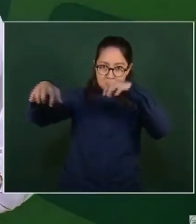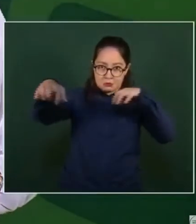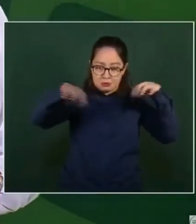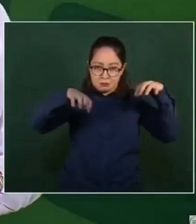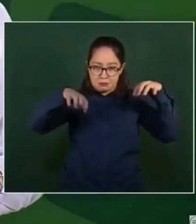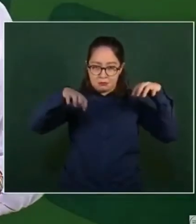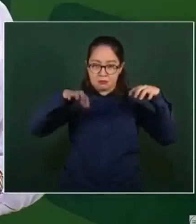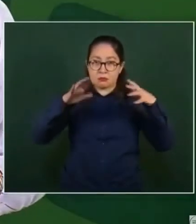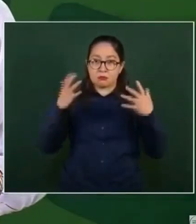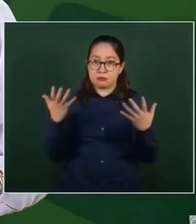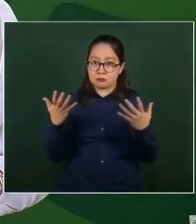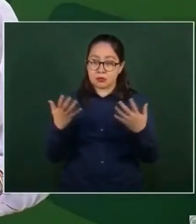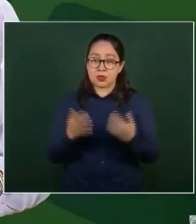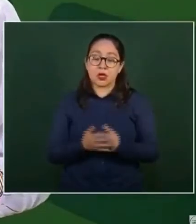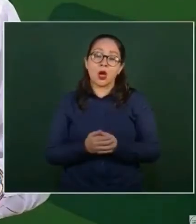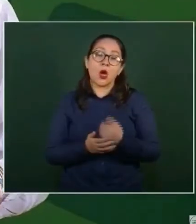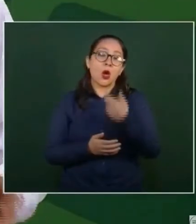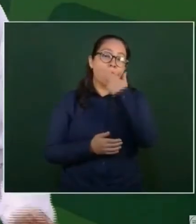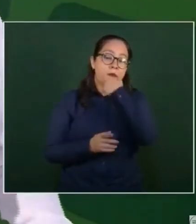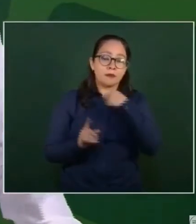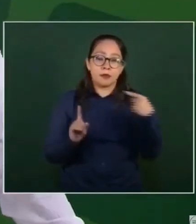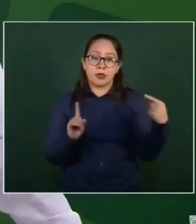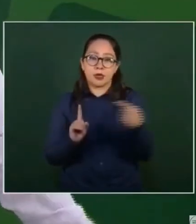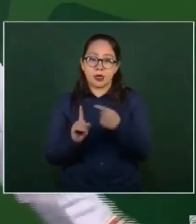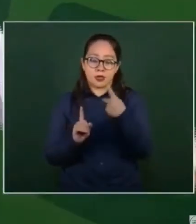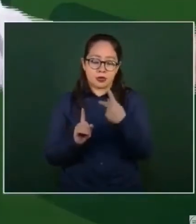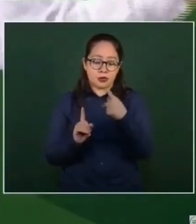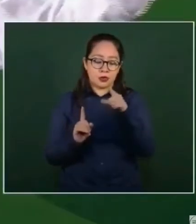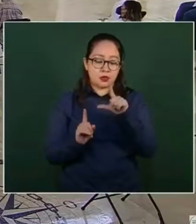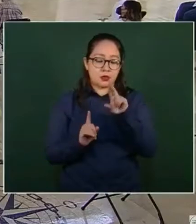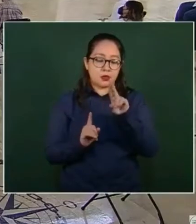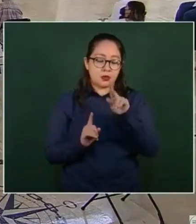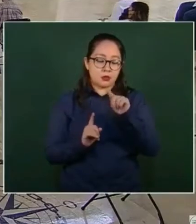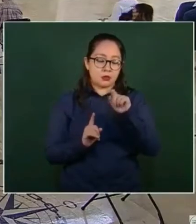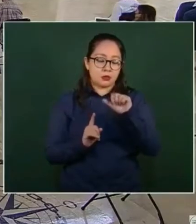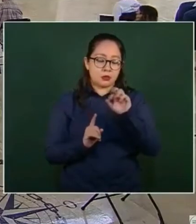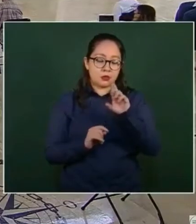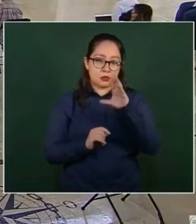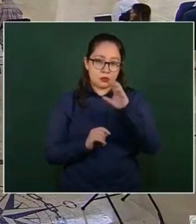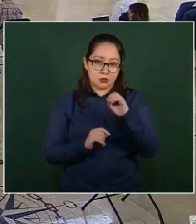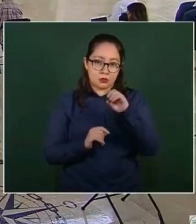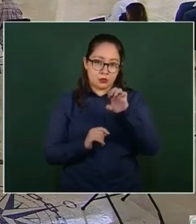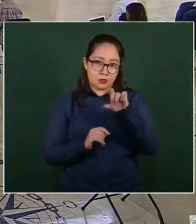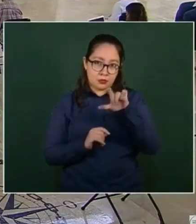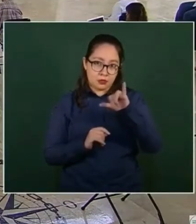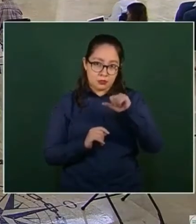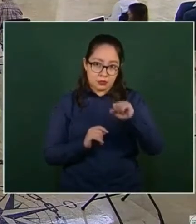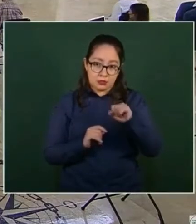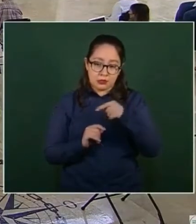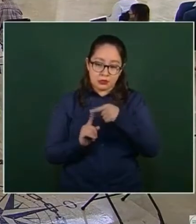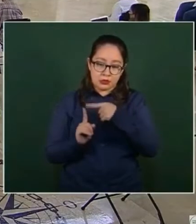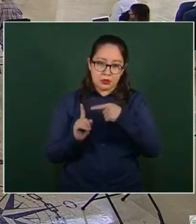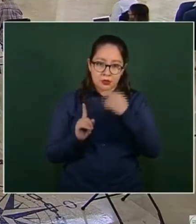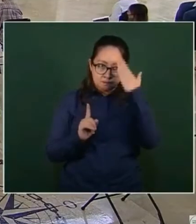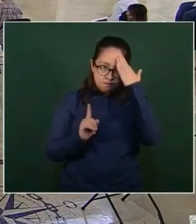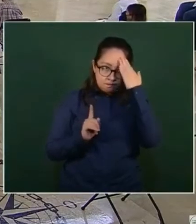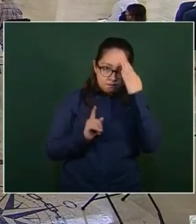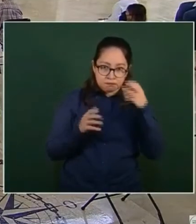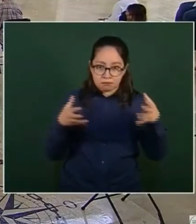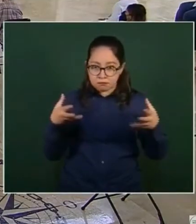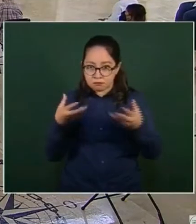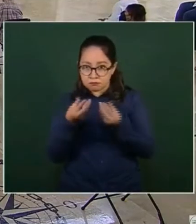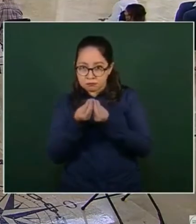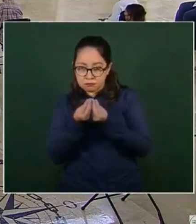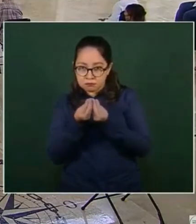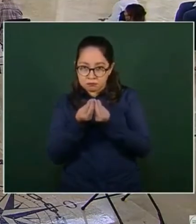y Plutarco Elías Calles los une y se constituye